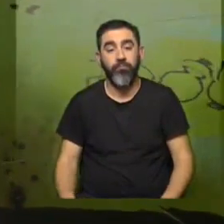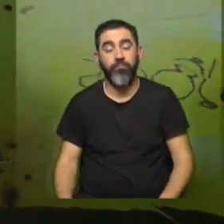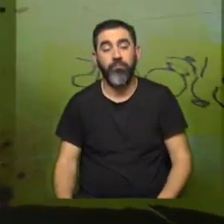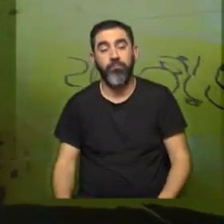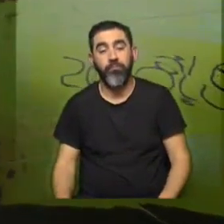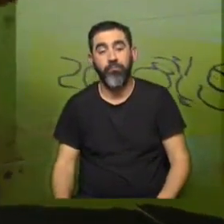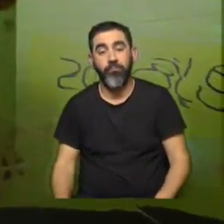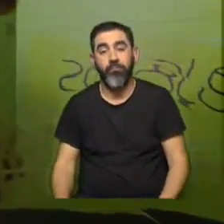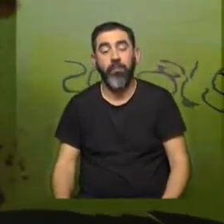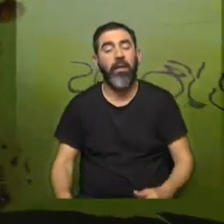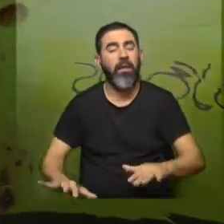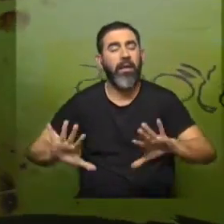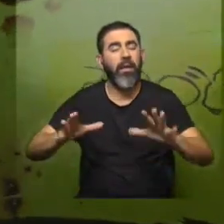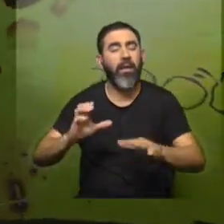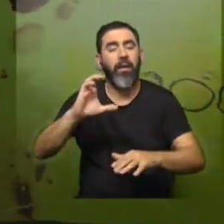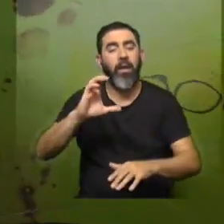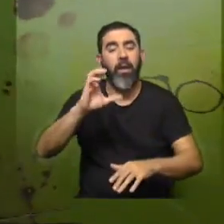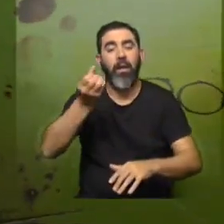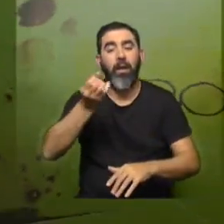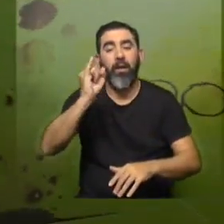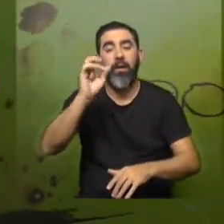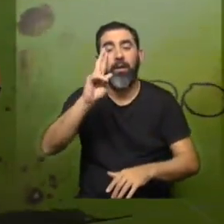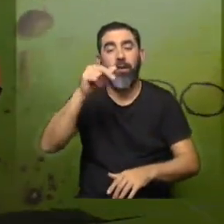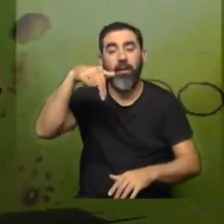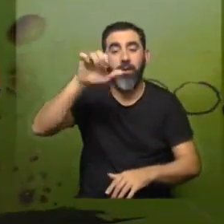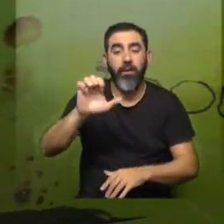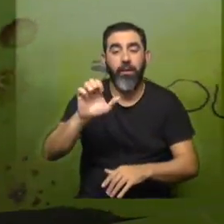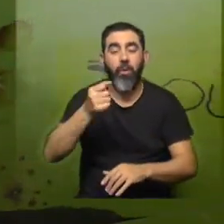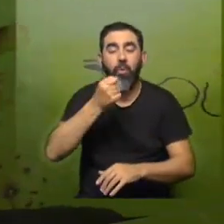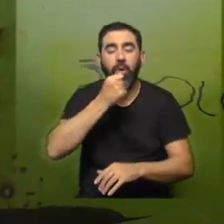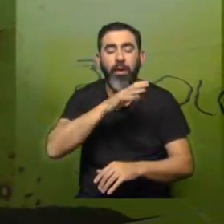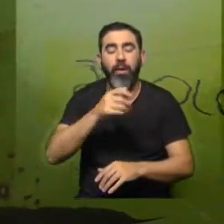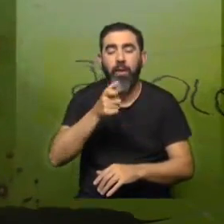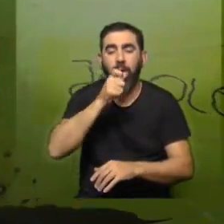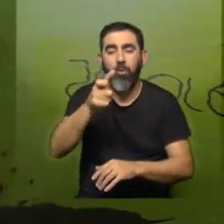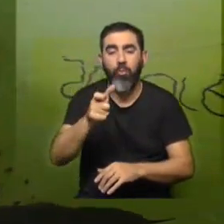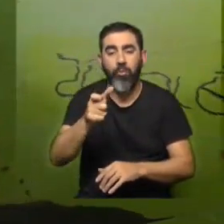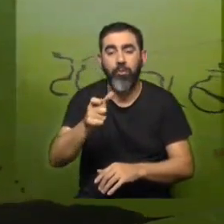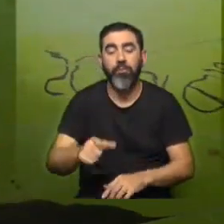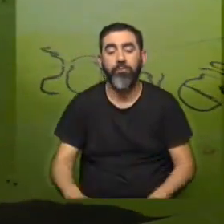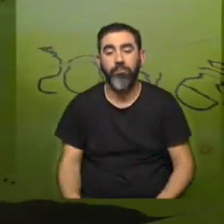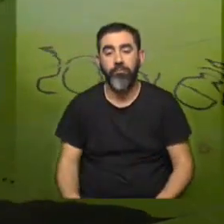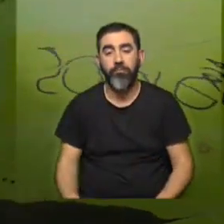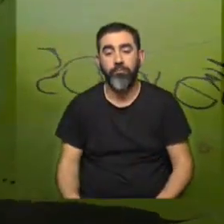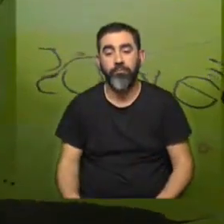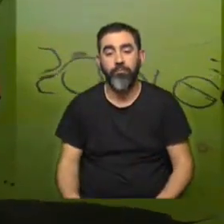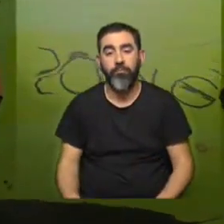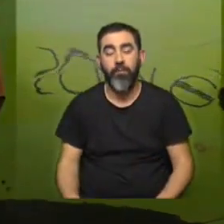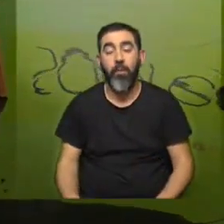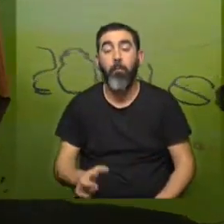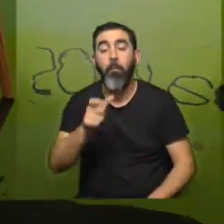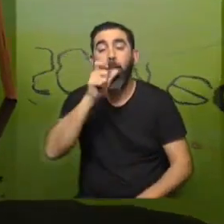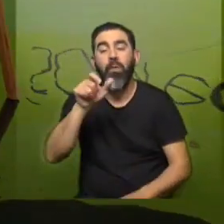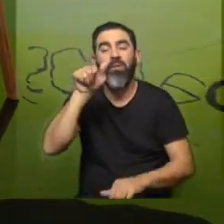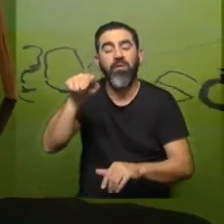si preguntarte qué son los cairnes y bichaderos o la historia de la palabra, que las dos cosas me parecen interesantísimas. Sí, la palabra